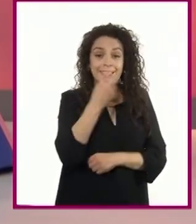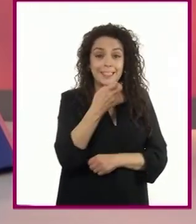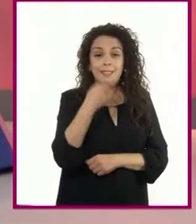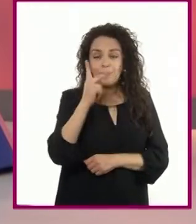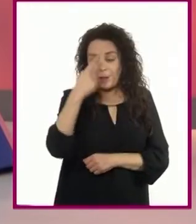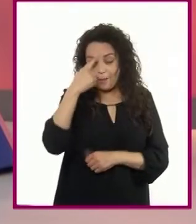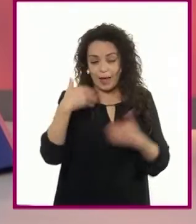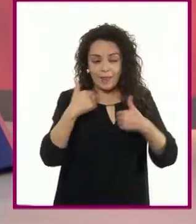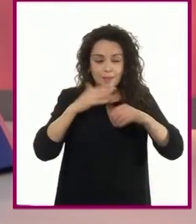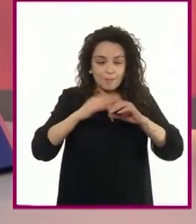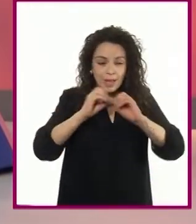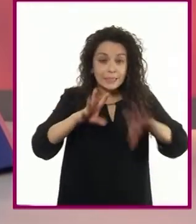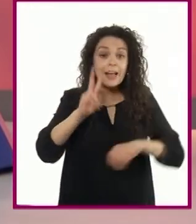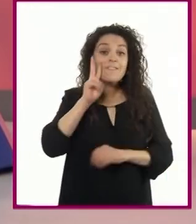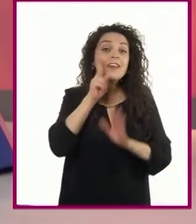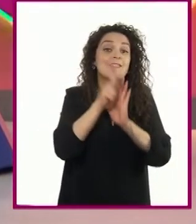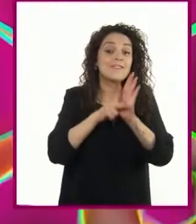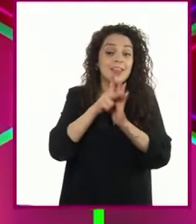veamos el siguiente video.